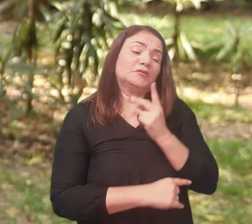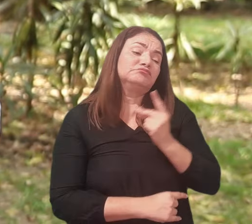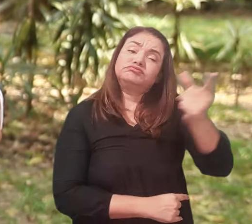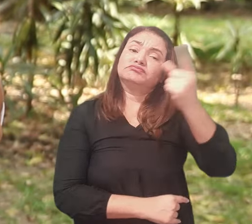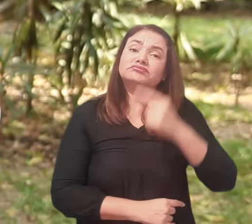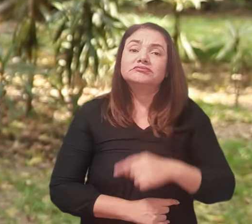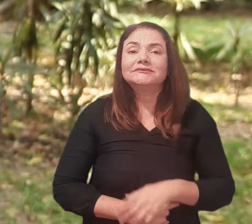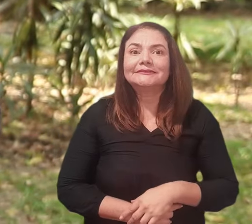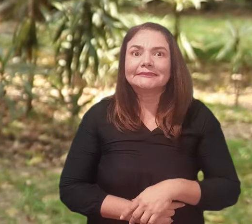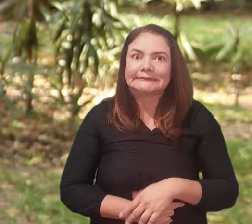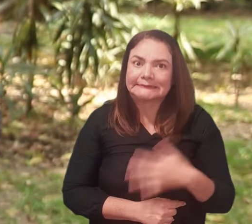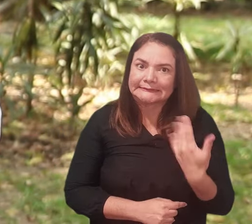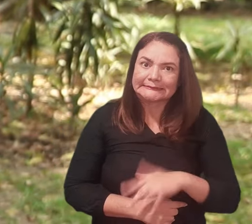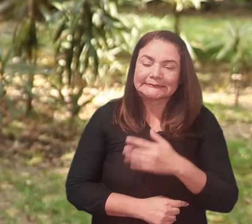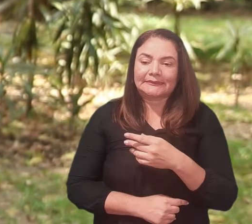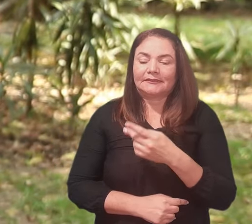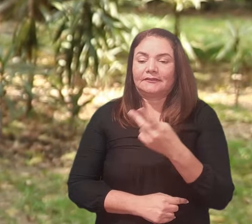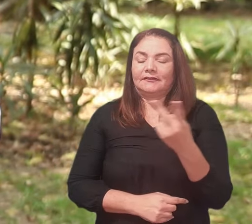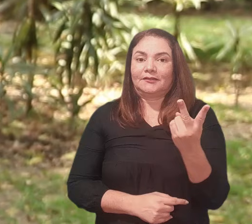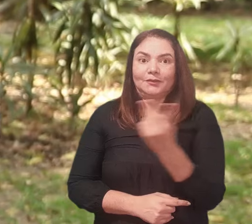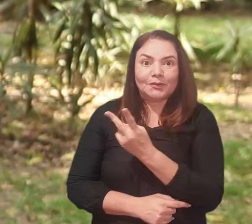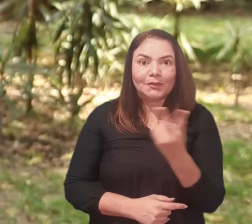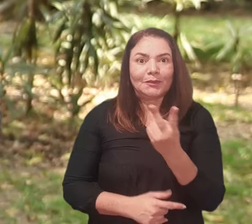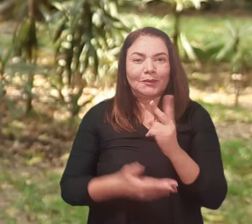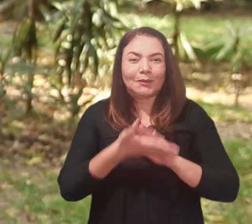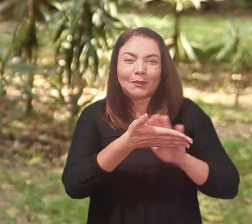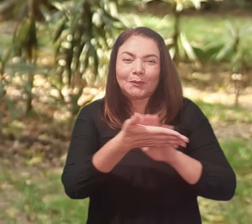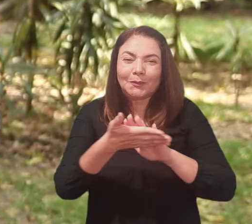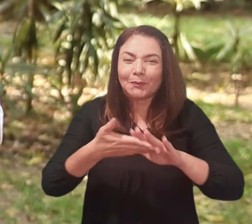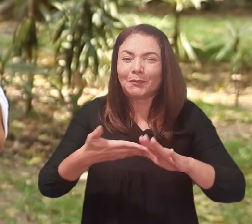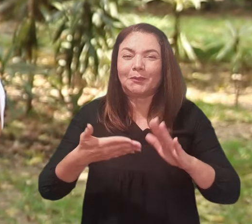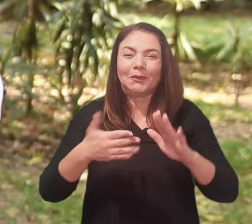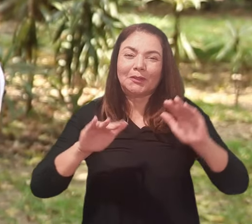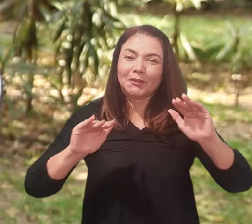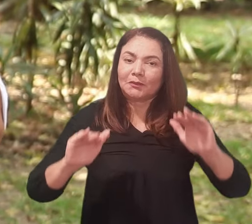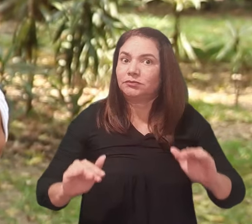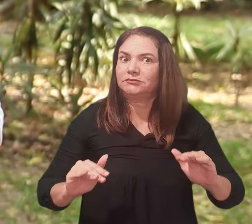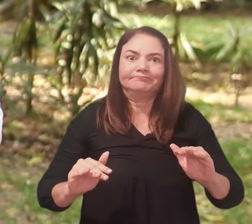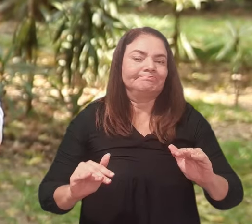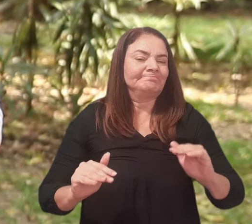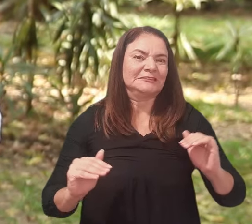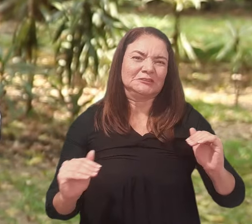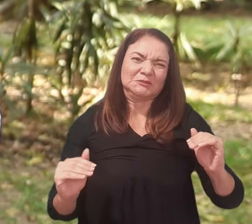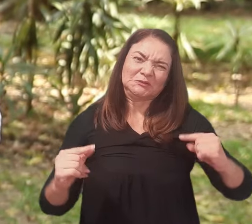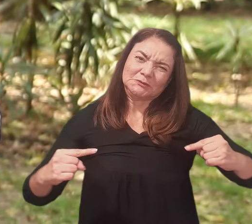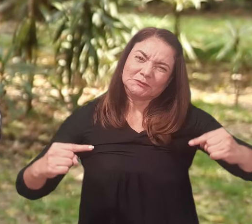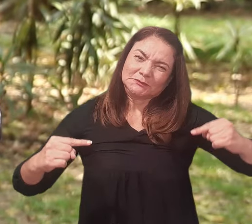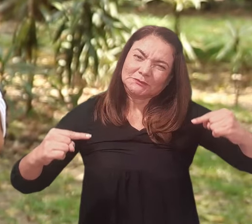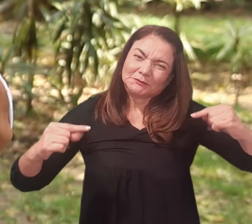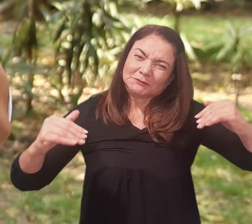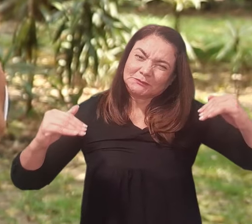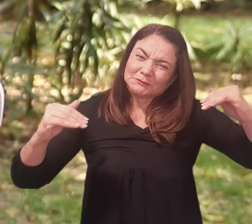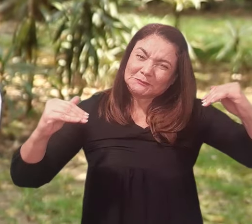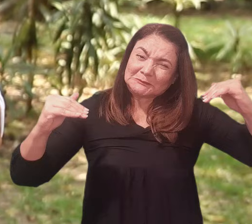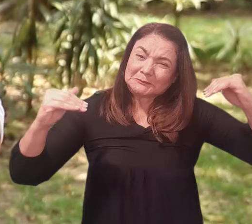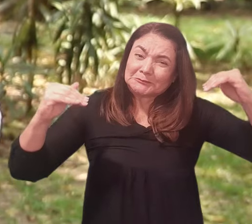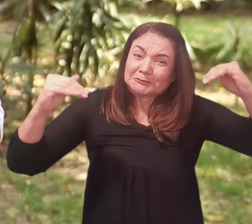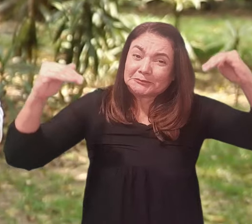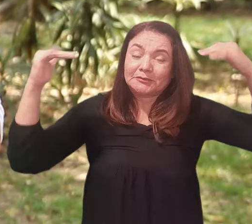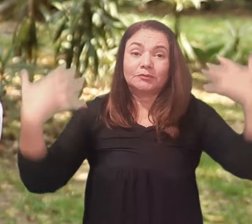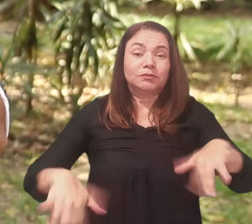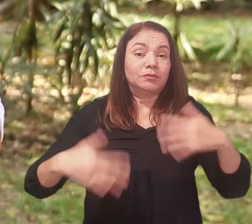diplomáticas Entonces esta crisis lejos de acentuarse antes yo creo que se va a seguir eh profundizando aún más y